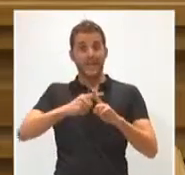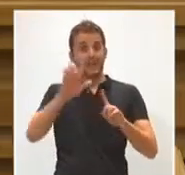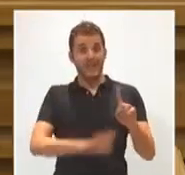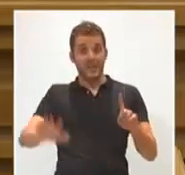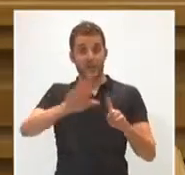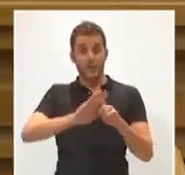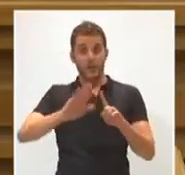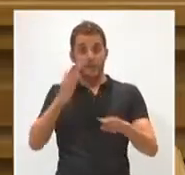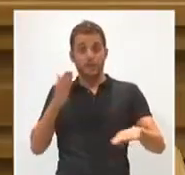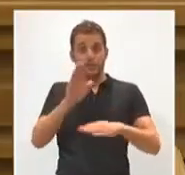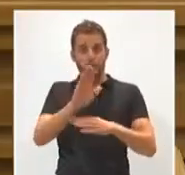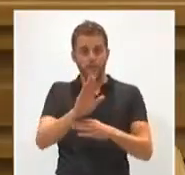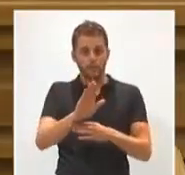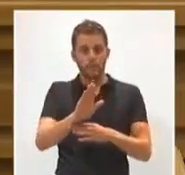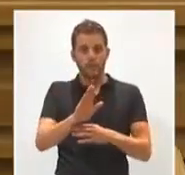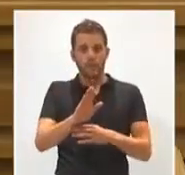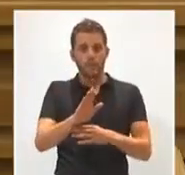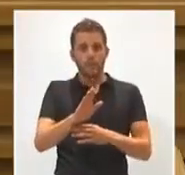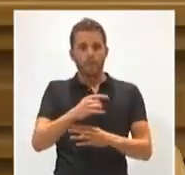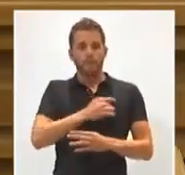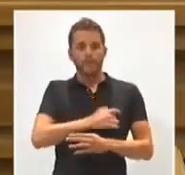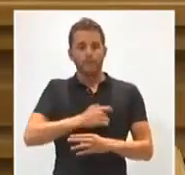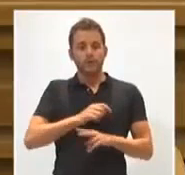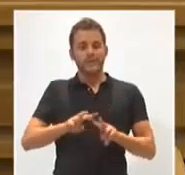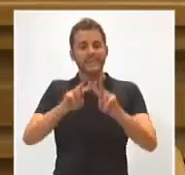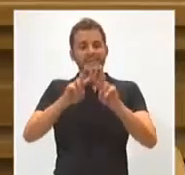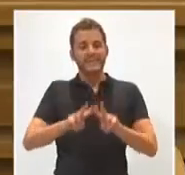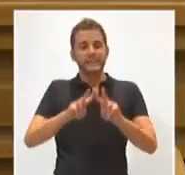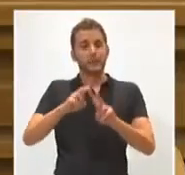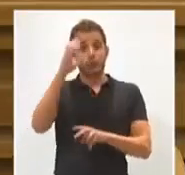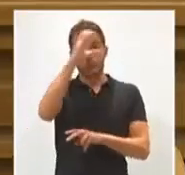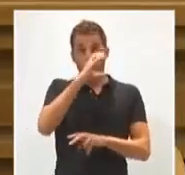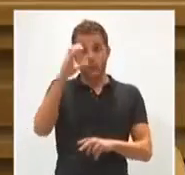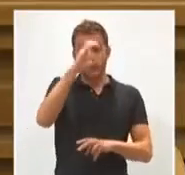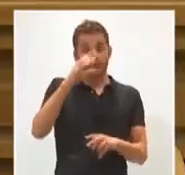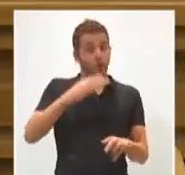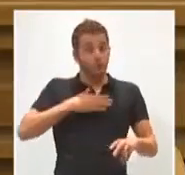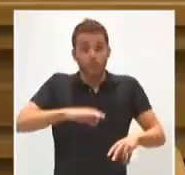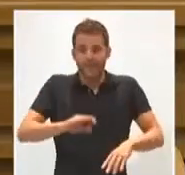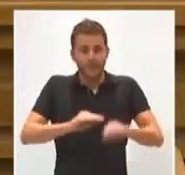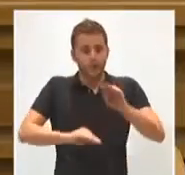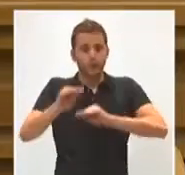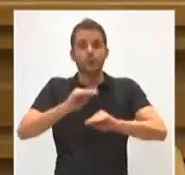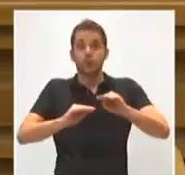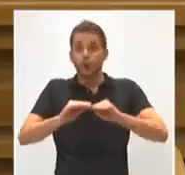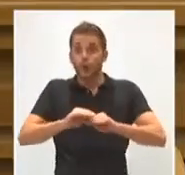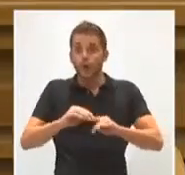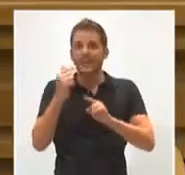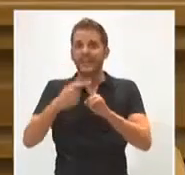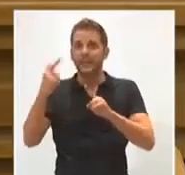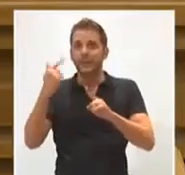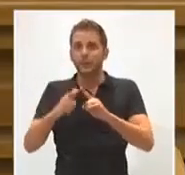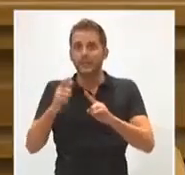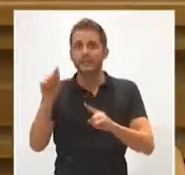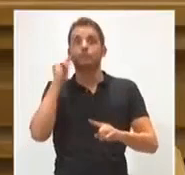que puede haber en las autonomías esa comisión de estudio científico arrojará más luz porque todavía quedan muchas cosas por conocer del virus